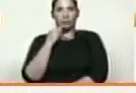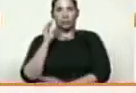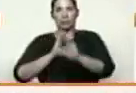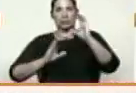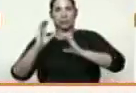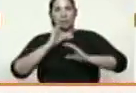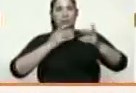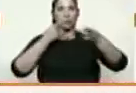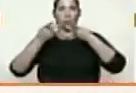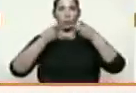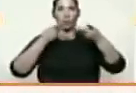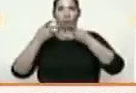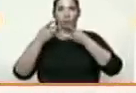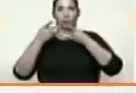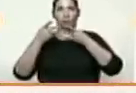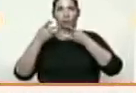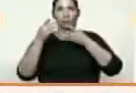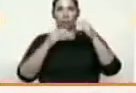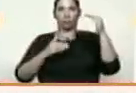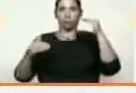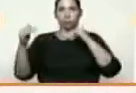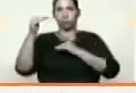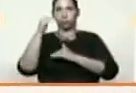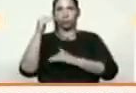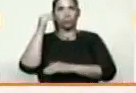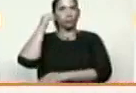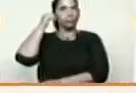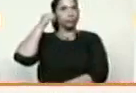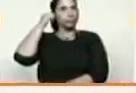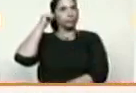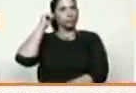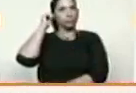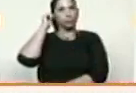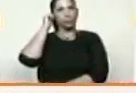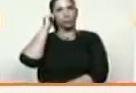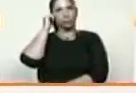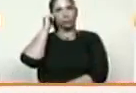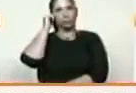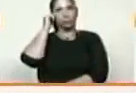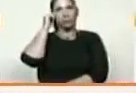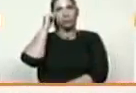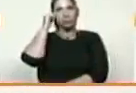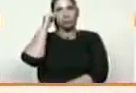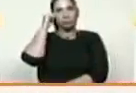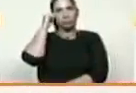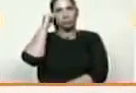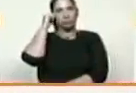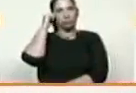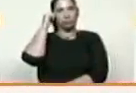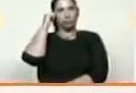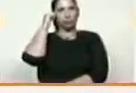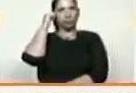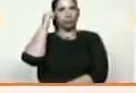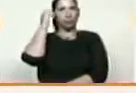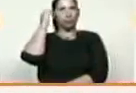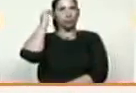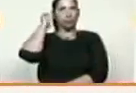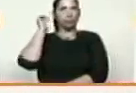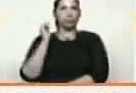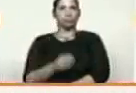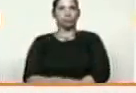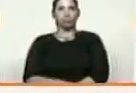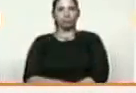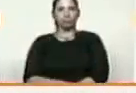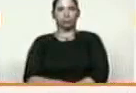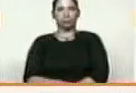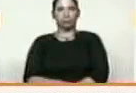Políticas, caso de Gustavo Tarre, de Derecho Parlamentario. Dios mío, pero ¿dónde